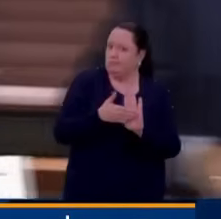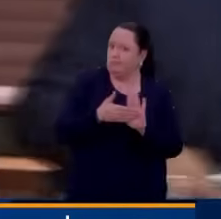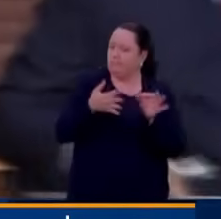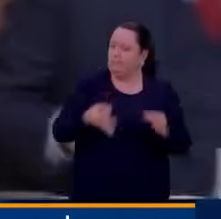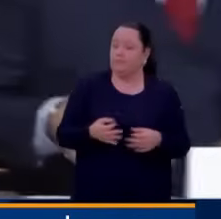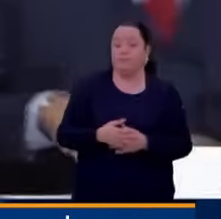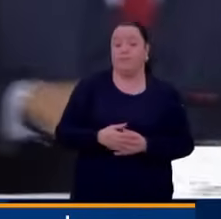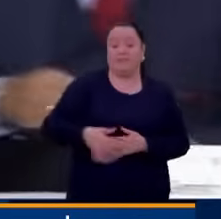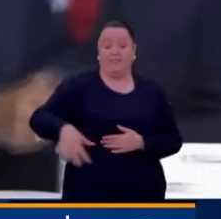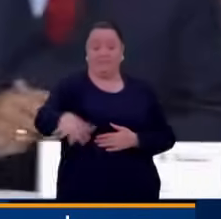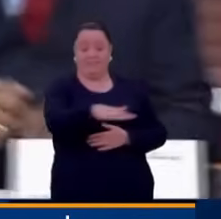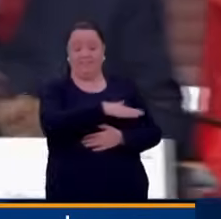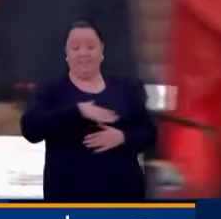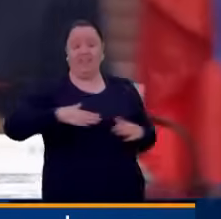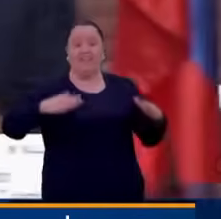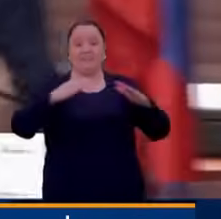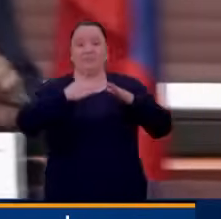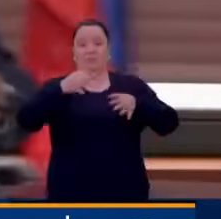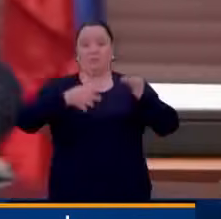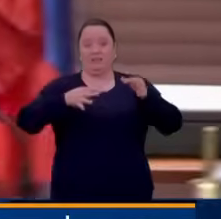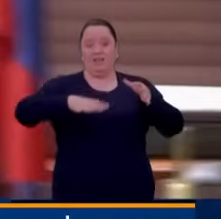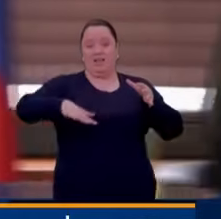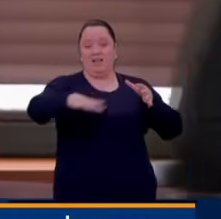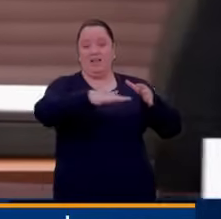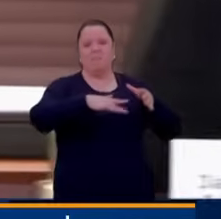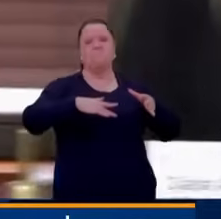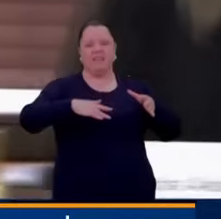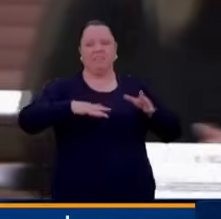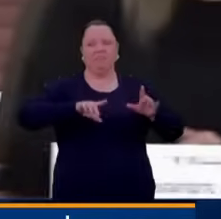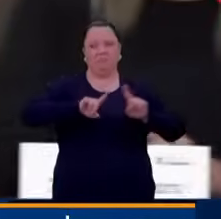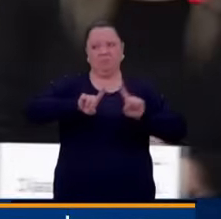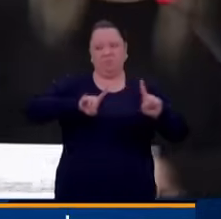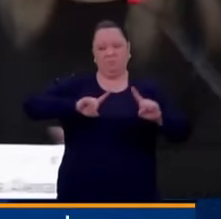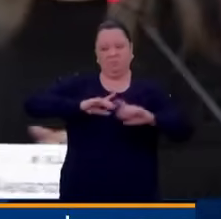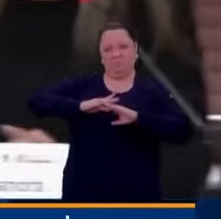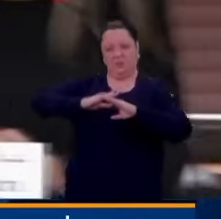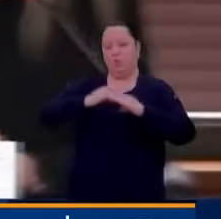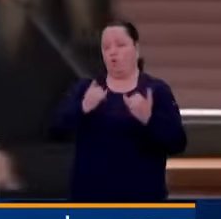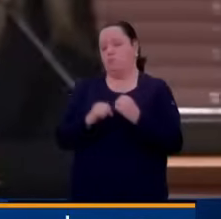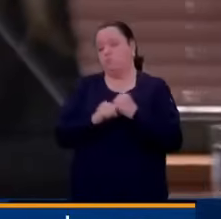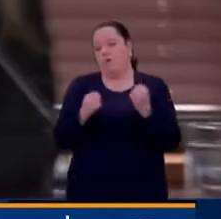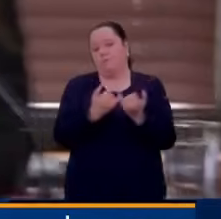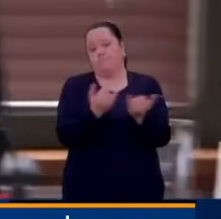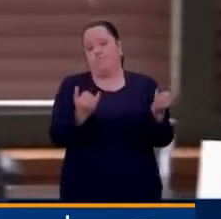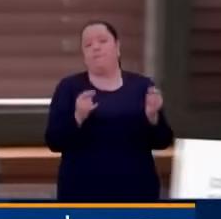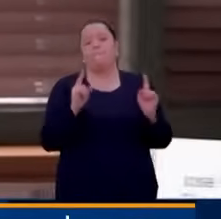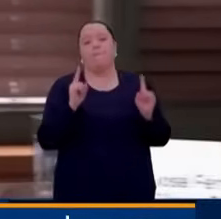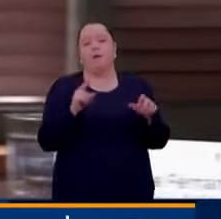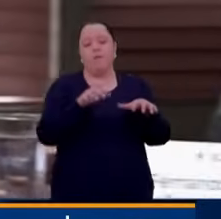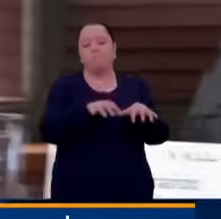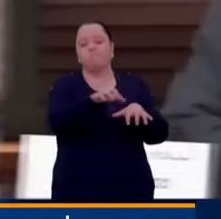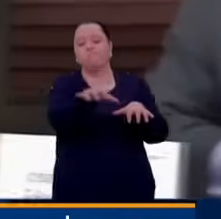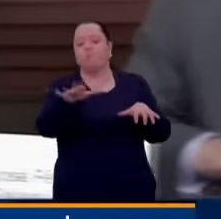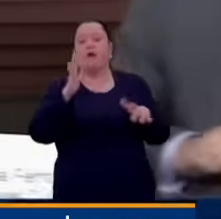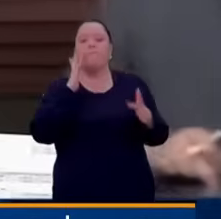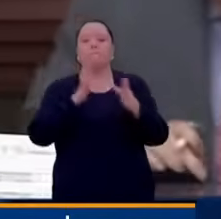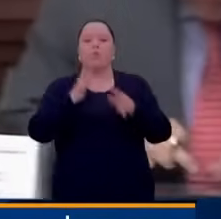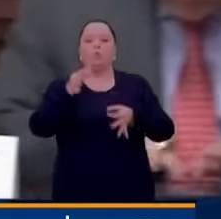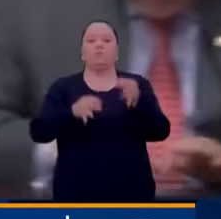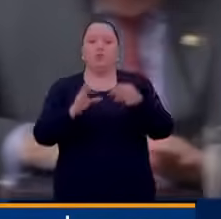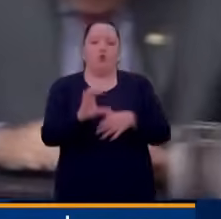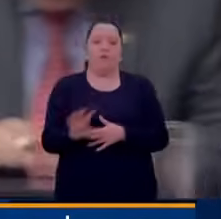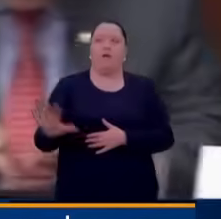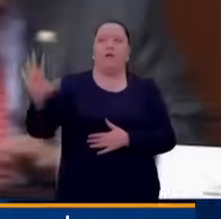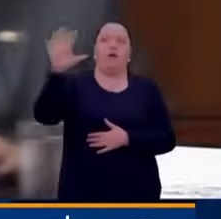República amaneció con muchas más medidas de seguridad, ellos han manifestado que todas las sedes judiciales en todo el país deben